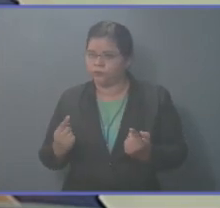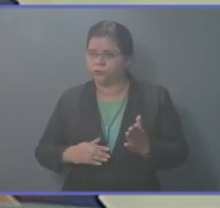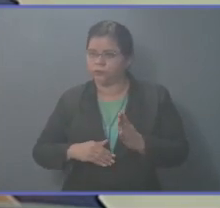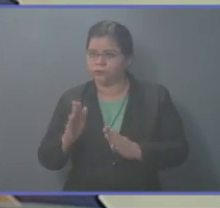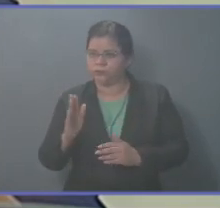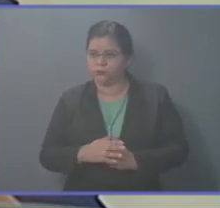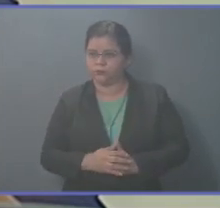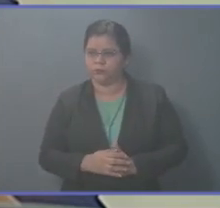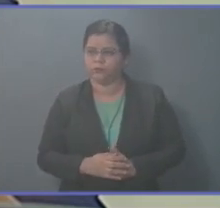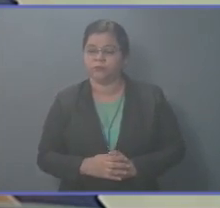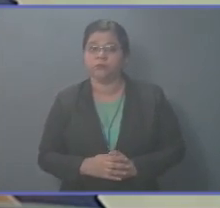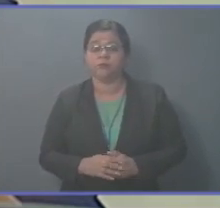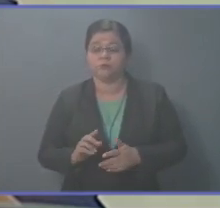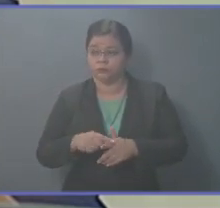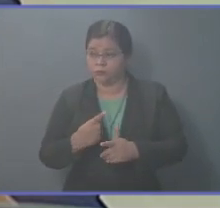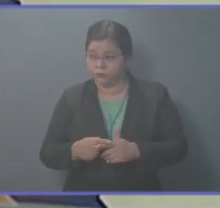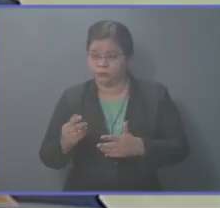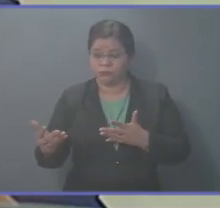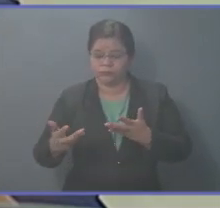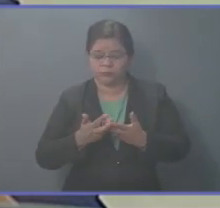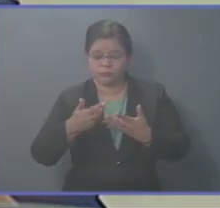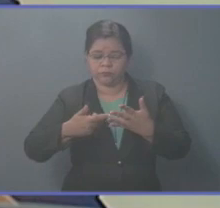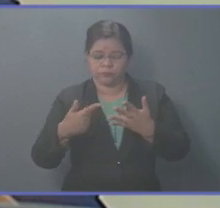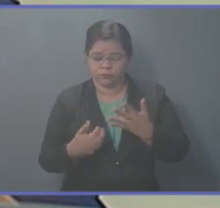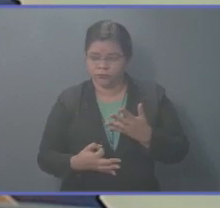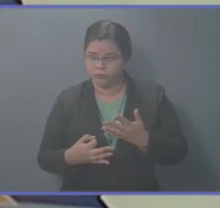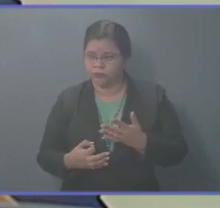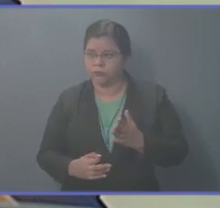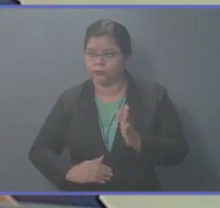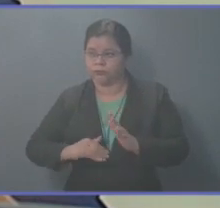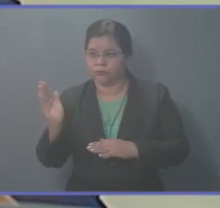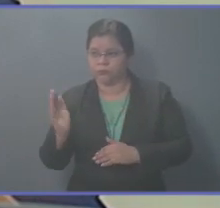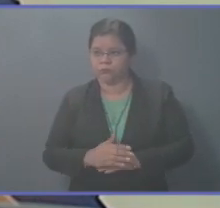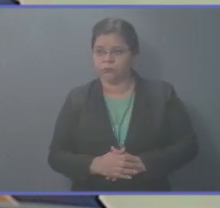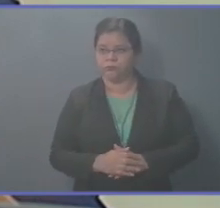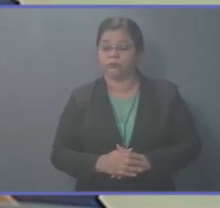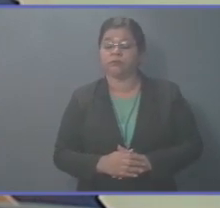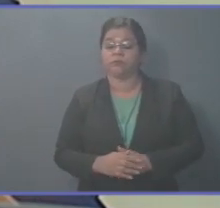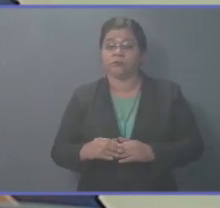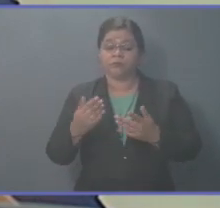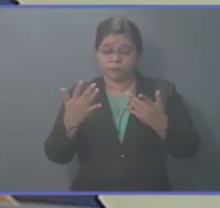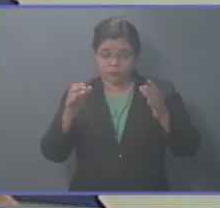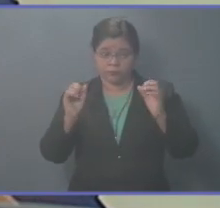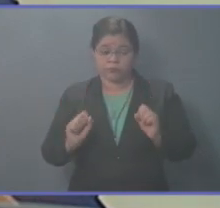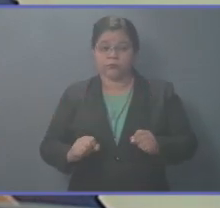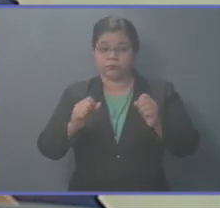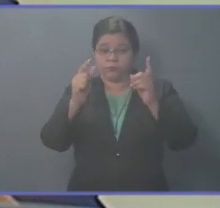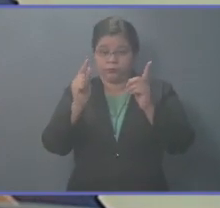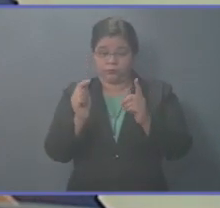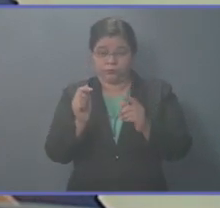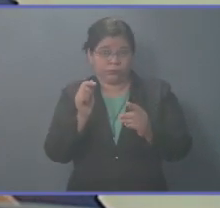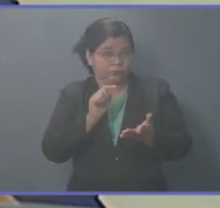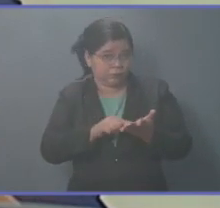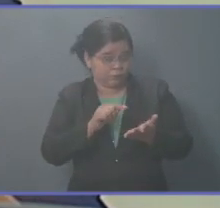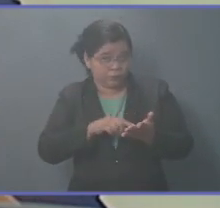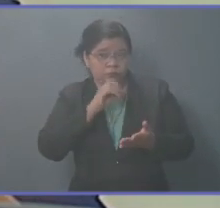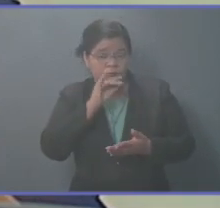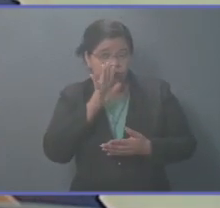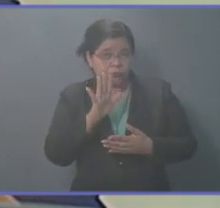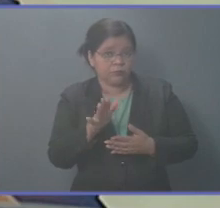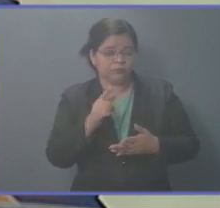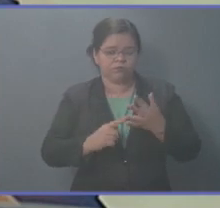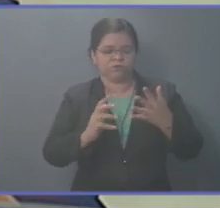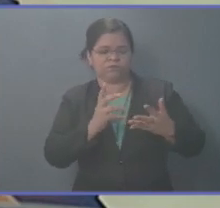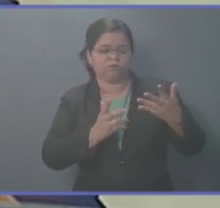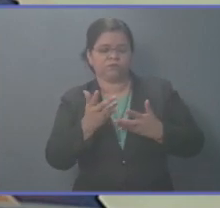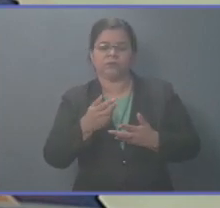etapas procesales que corresponden según la ley. Desde esta perspectiva, es también posible que el presupuesto de inconstitucionalidad se ordene